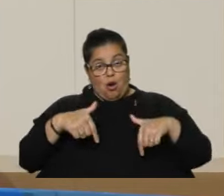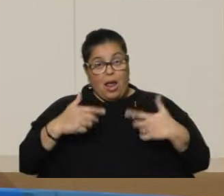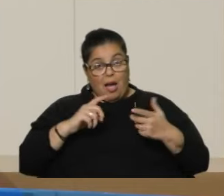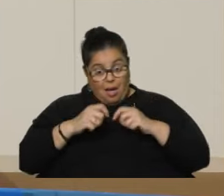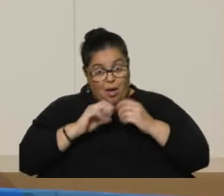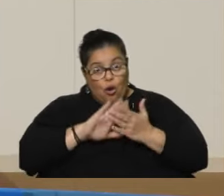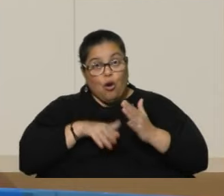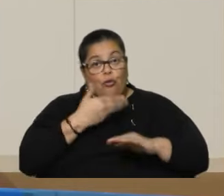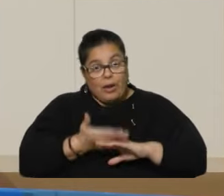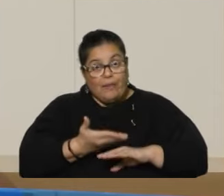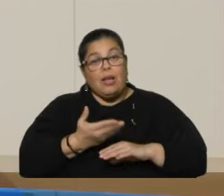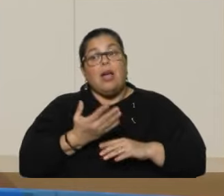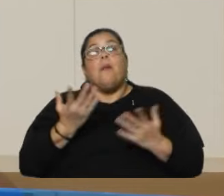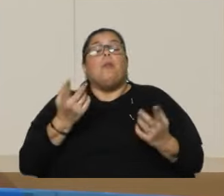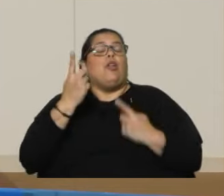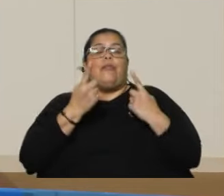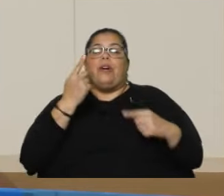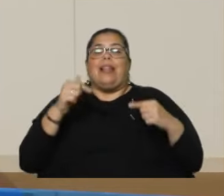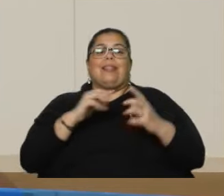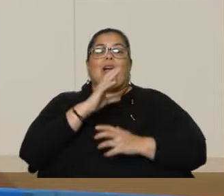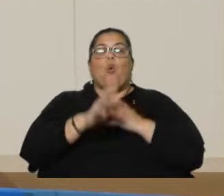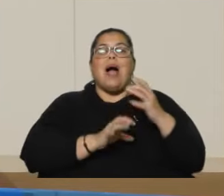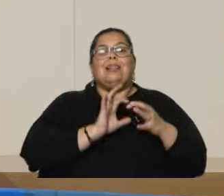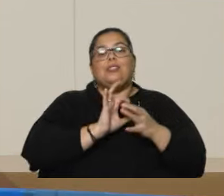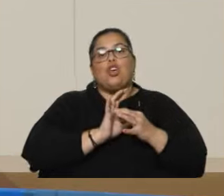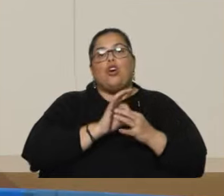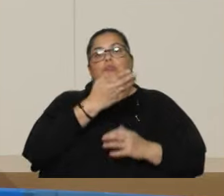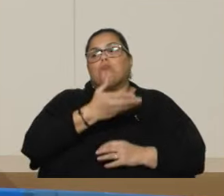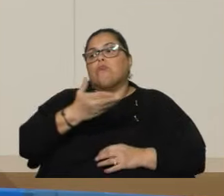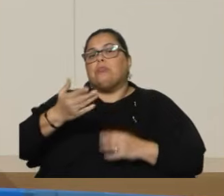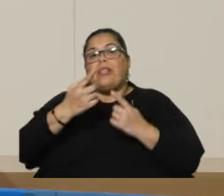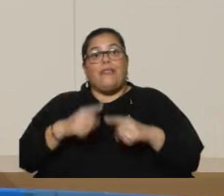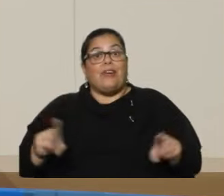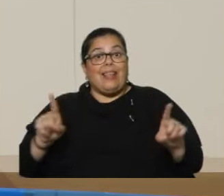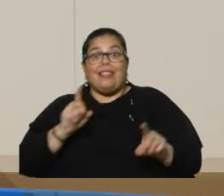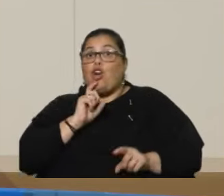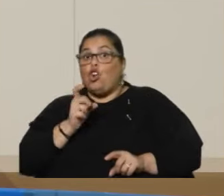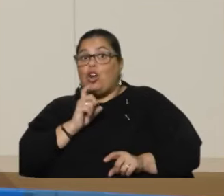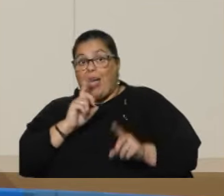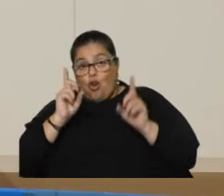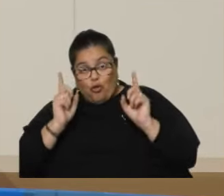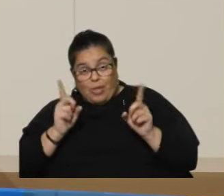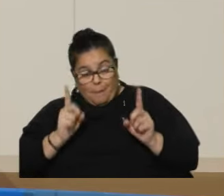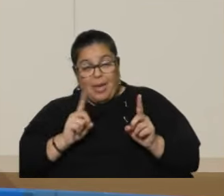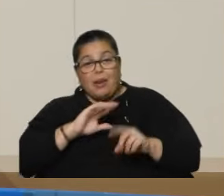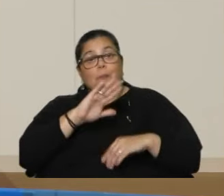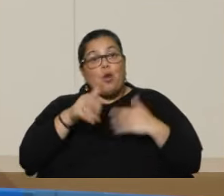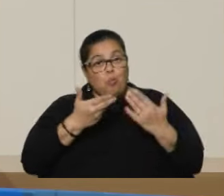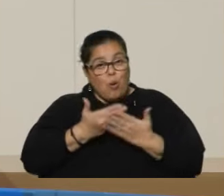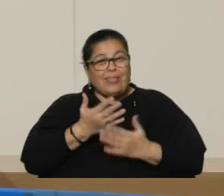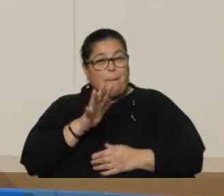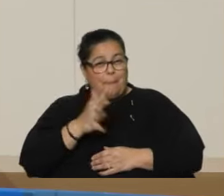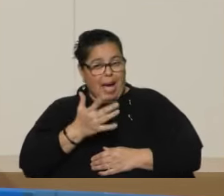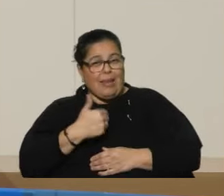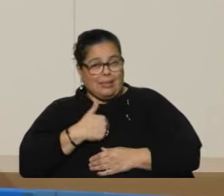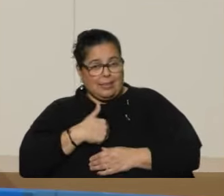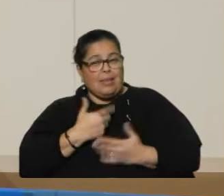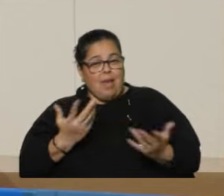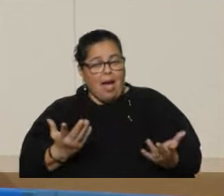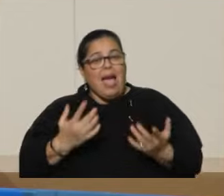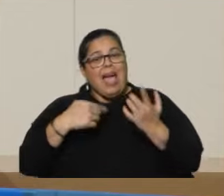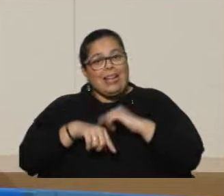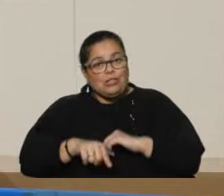Partido Colorado, alguno de sus candidatos, llevaba una propuesta muy similar a esta. Estoy hablando de Gabriel Gurméndez, concretamente. Entonces, creo que